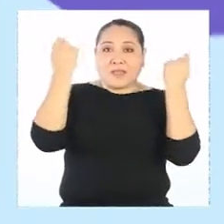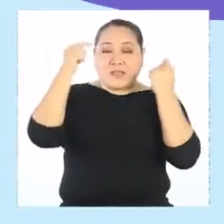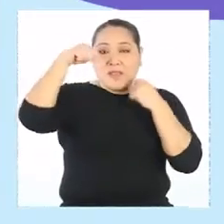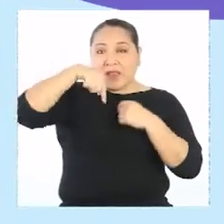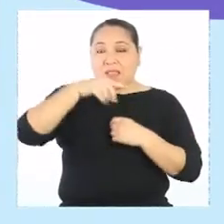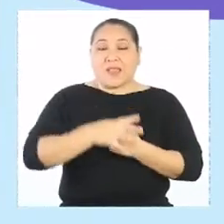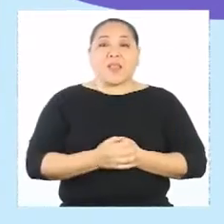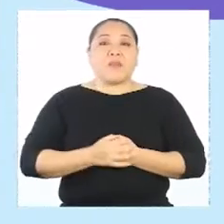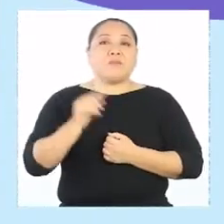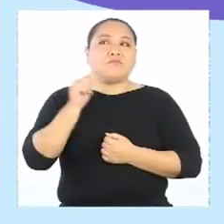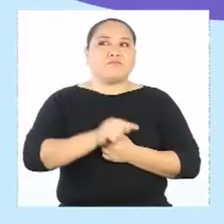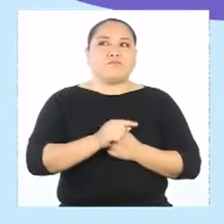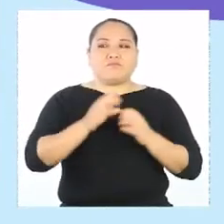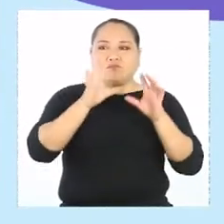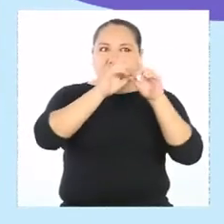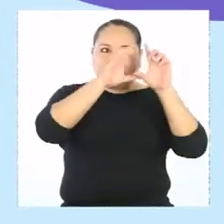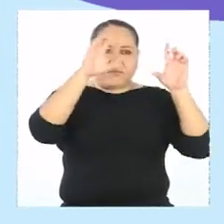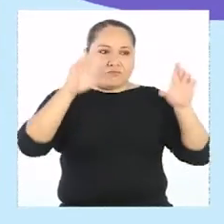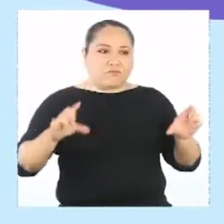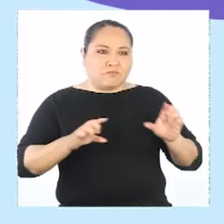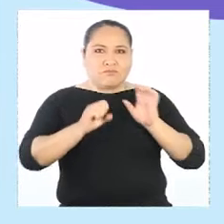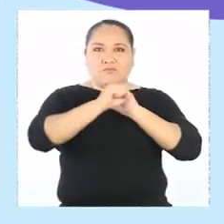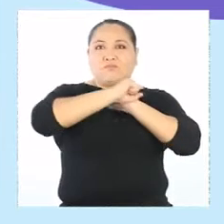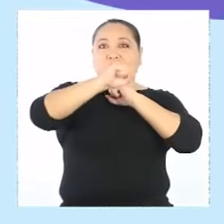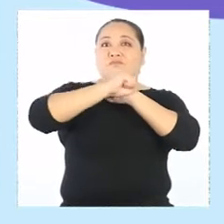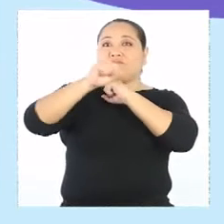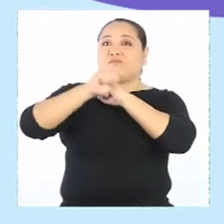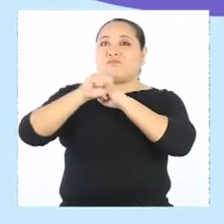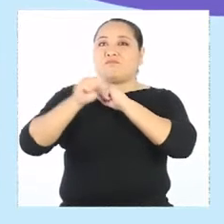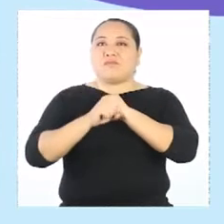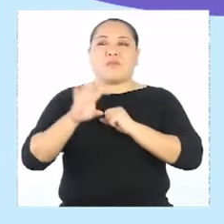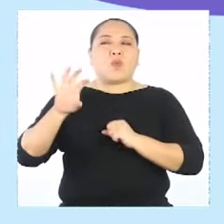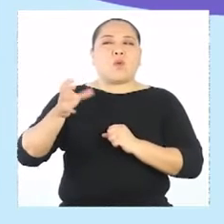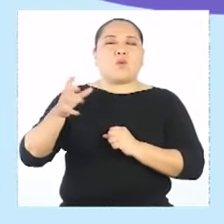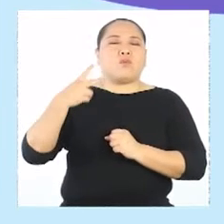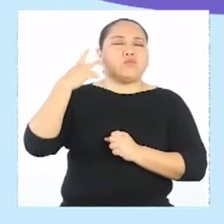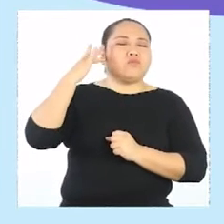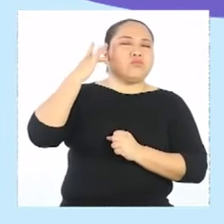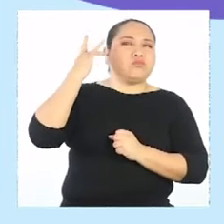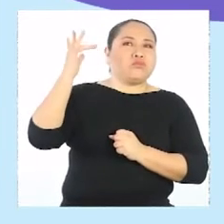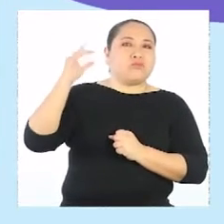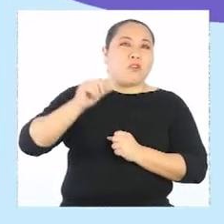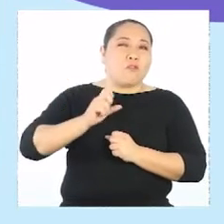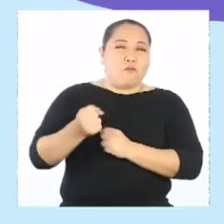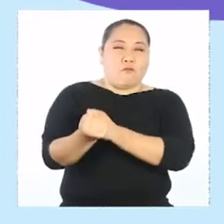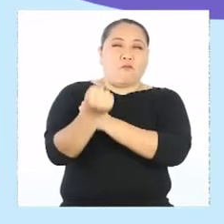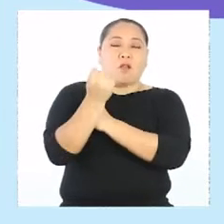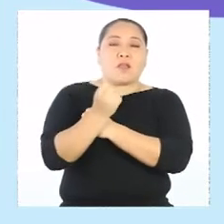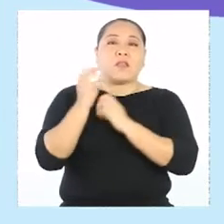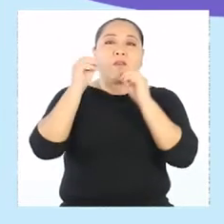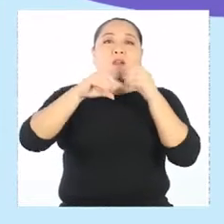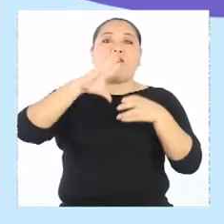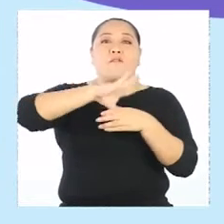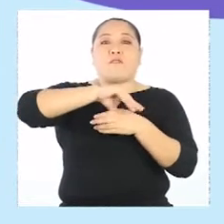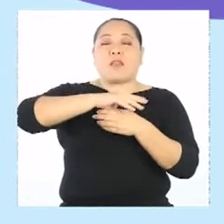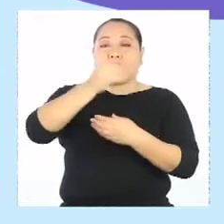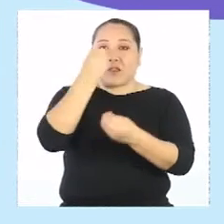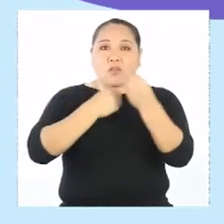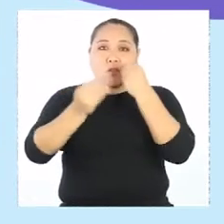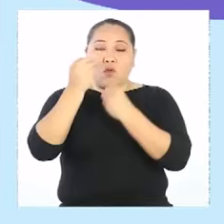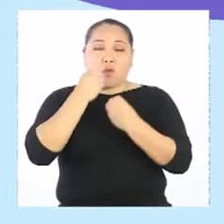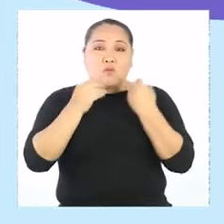Para celebrar las festividades se confeccionan pancartas y se promocionan con anuncios a alto volumen. Además, se instalan las